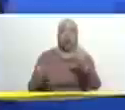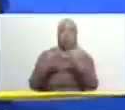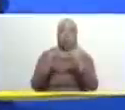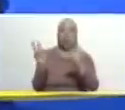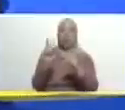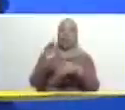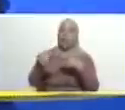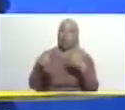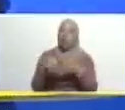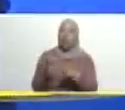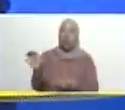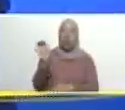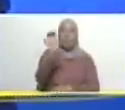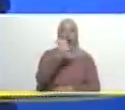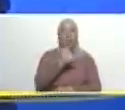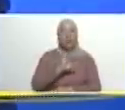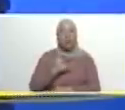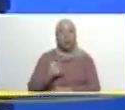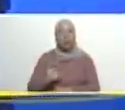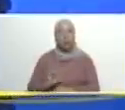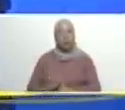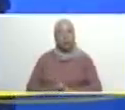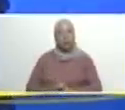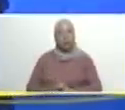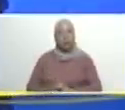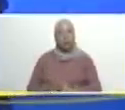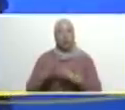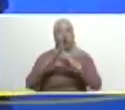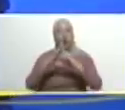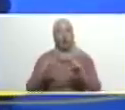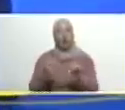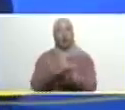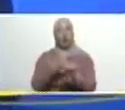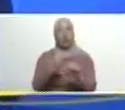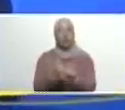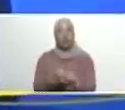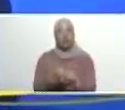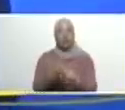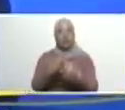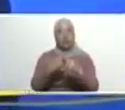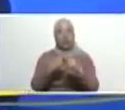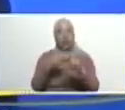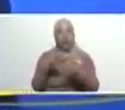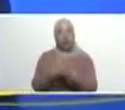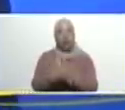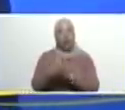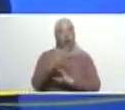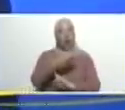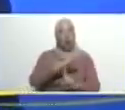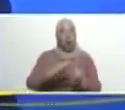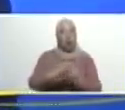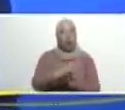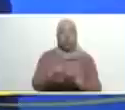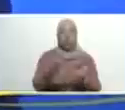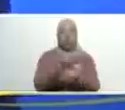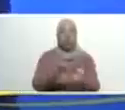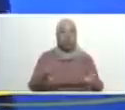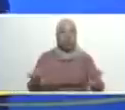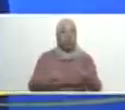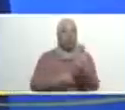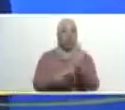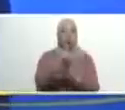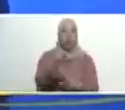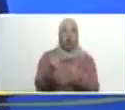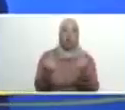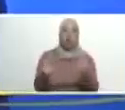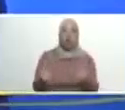en todos los aspectos, en todas las dimensiones del desarrollo de la vida de